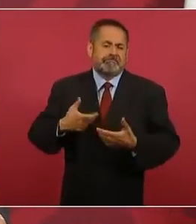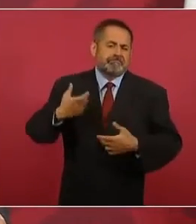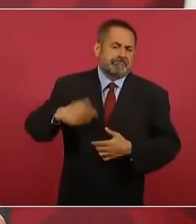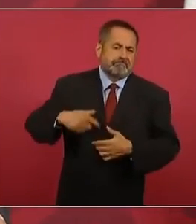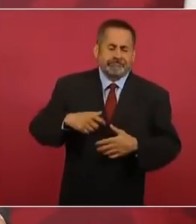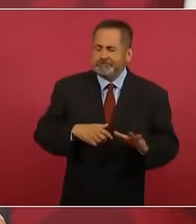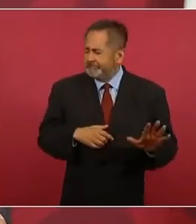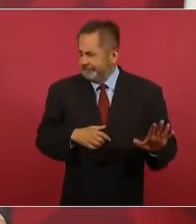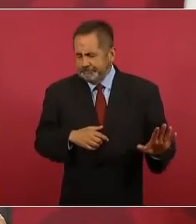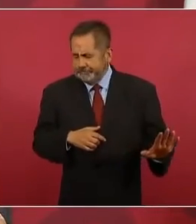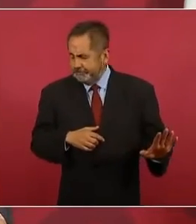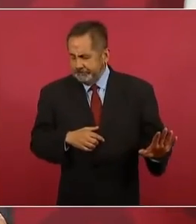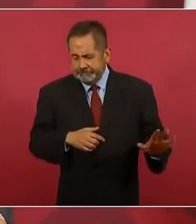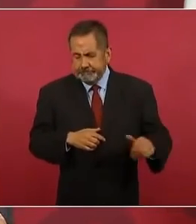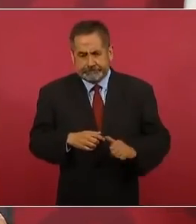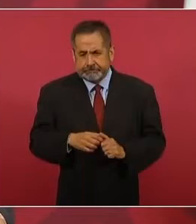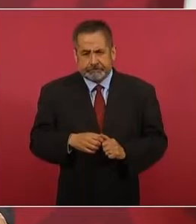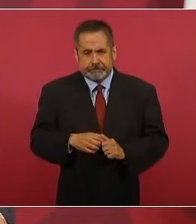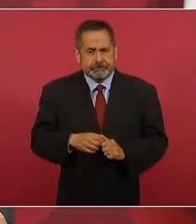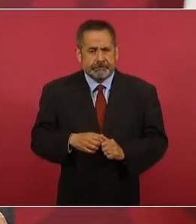para